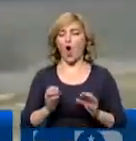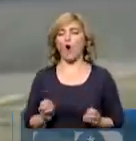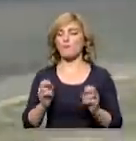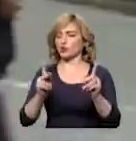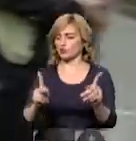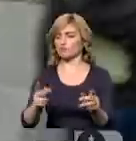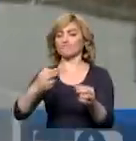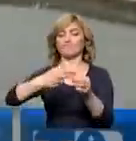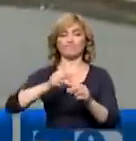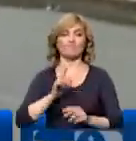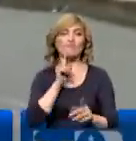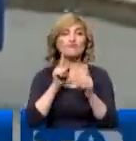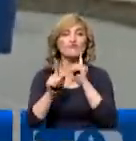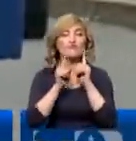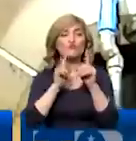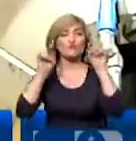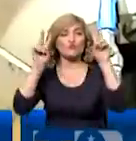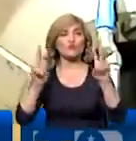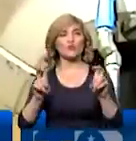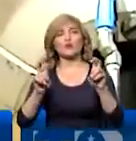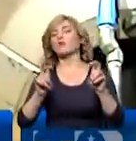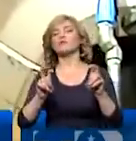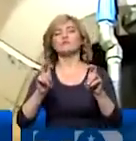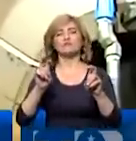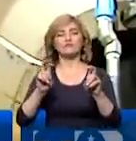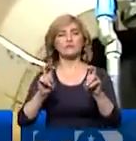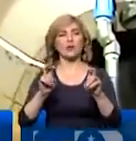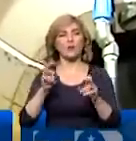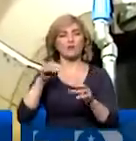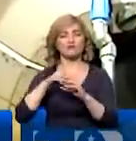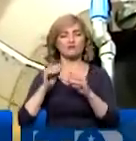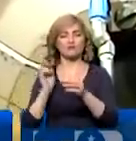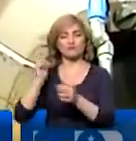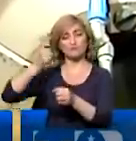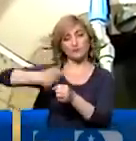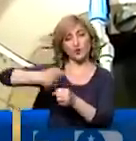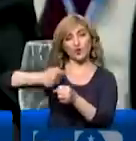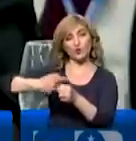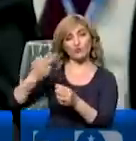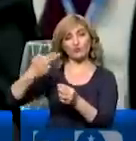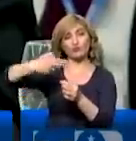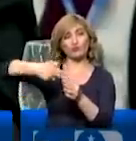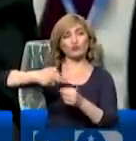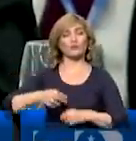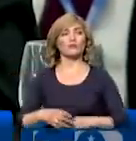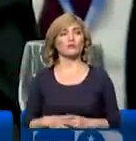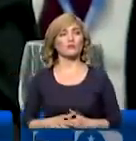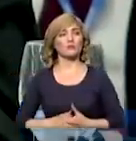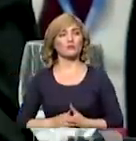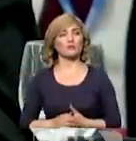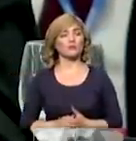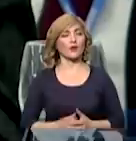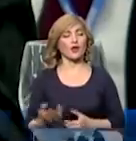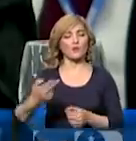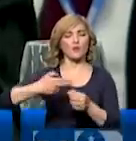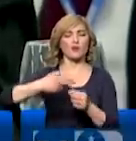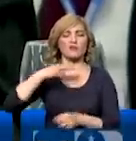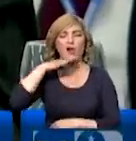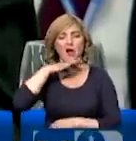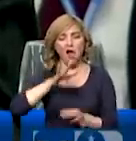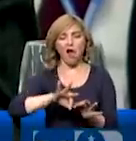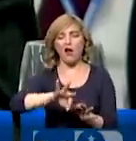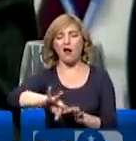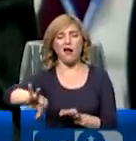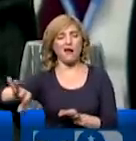habló además del diálogo que tiene lugar en el país para focalizar los subsidios a los combustibles fósiles. Además de que esos combustibles contaminan,